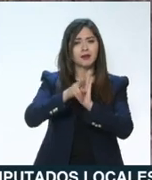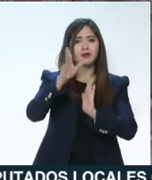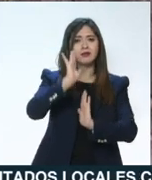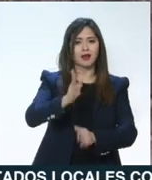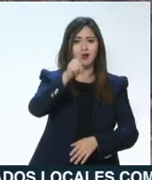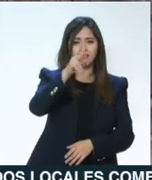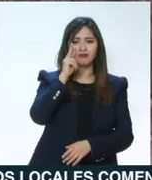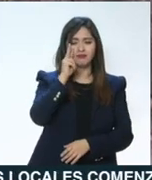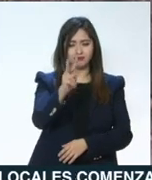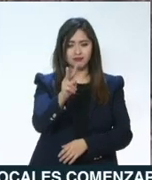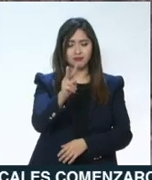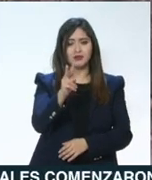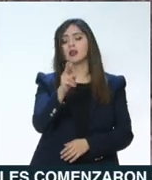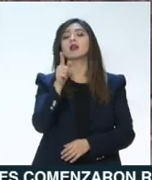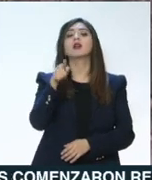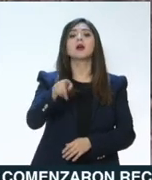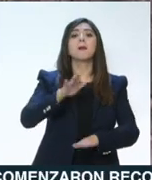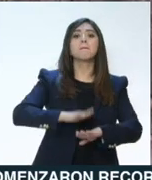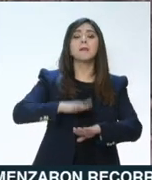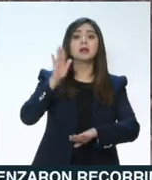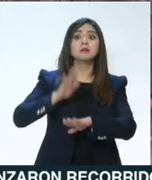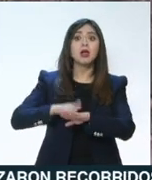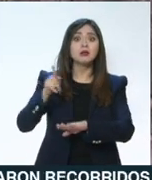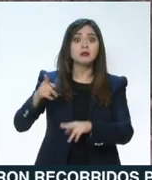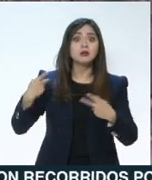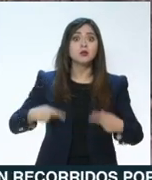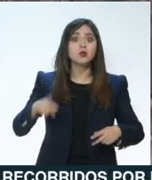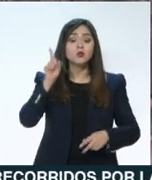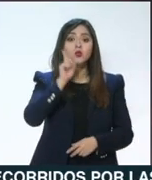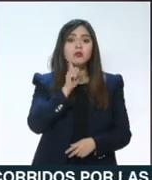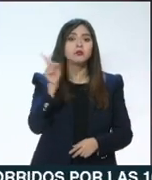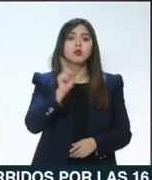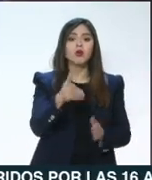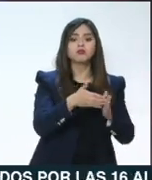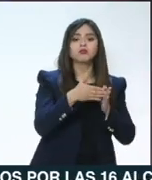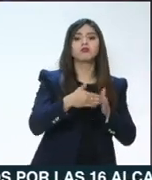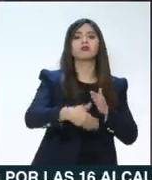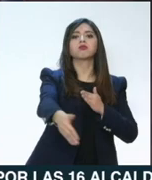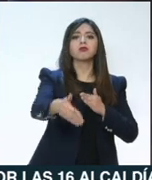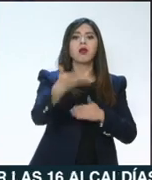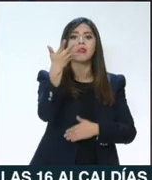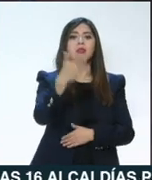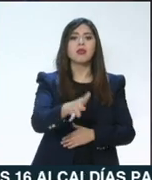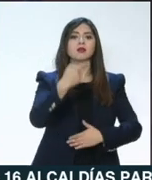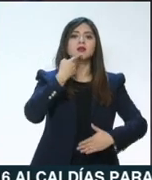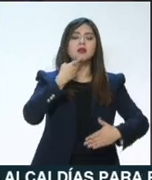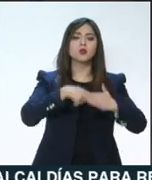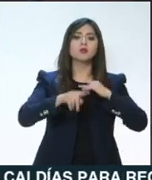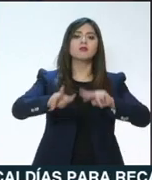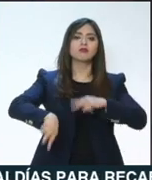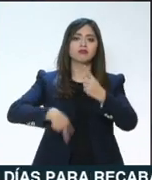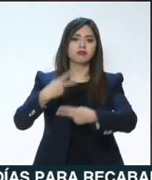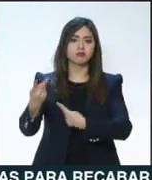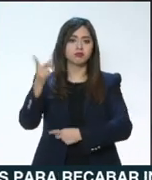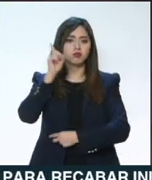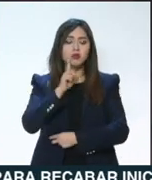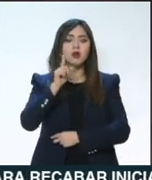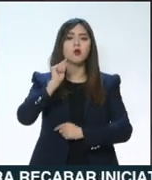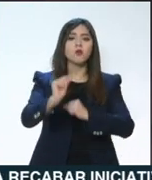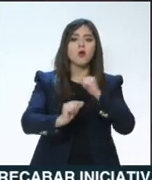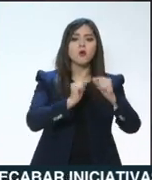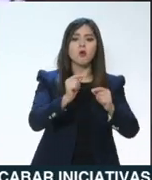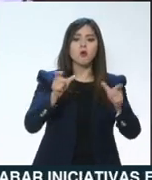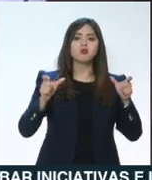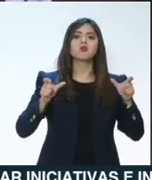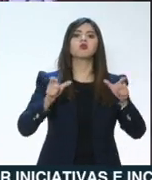Negó que se haya registrado un incremento en estos casos, aunque en los últimos días se han presentado 10 denuncias. Afirmó que se reforzará la atención a